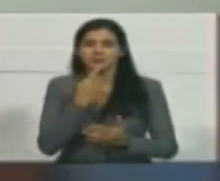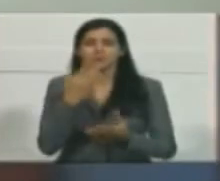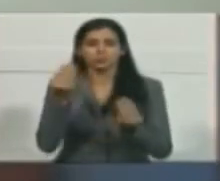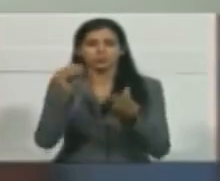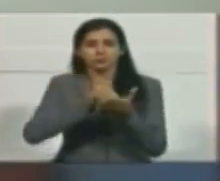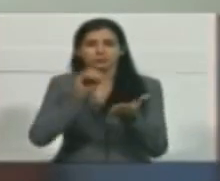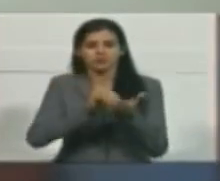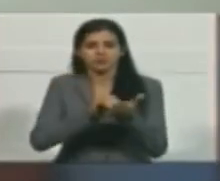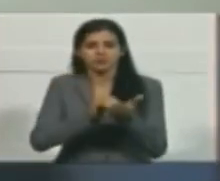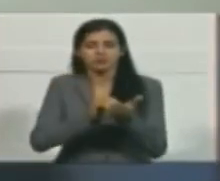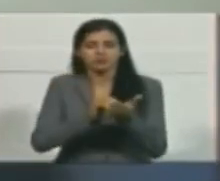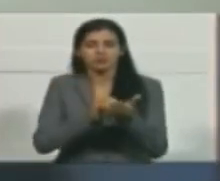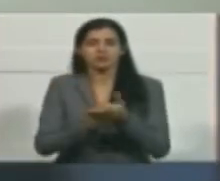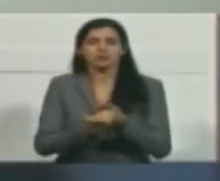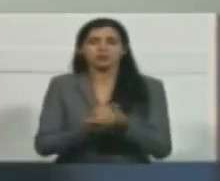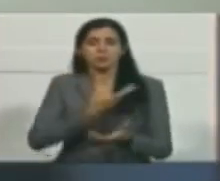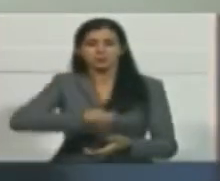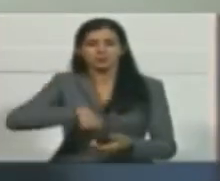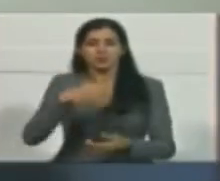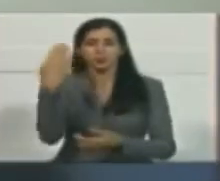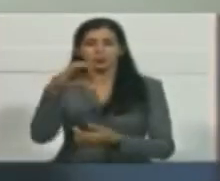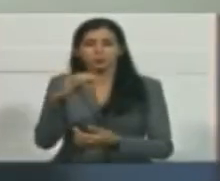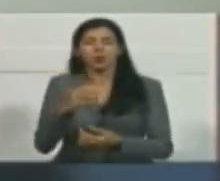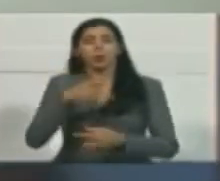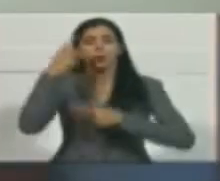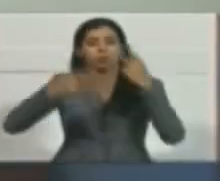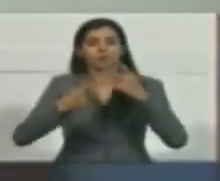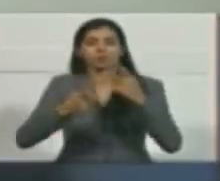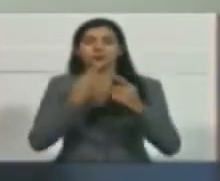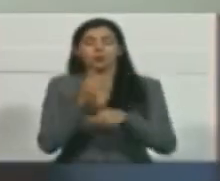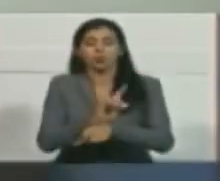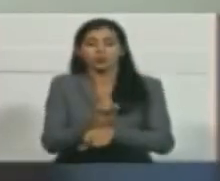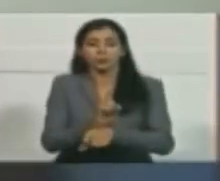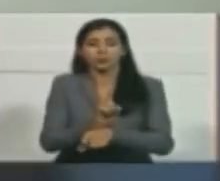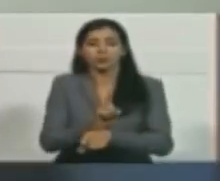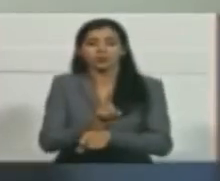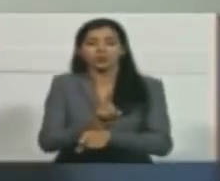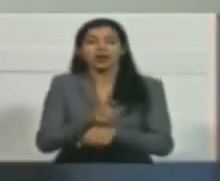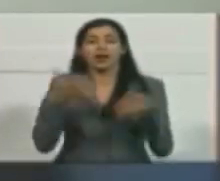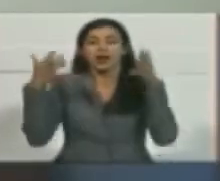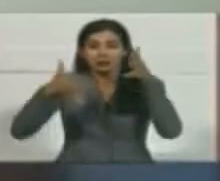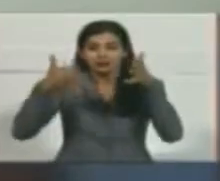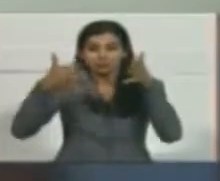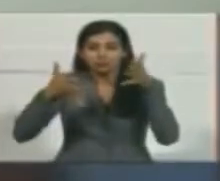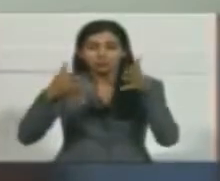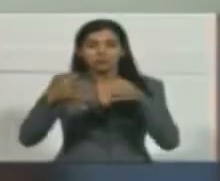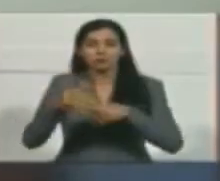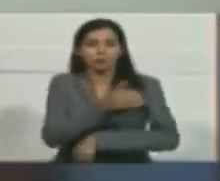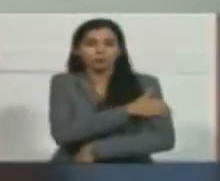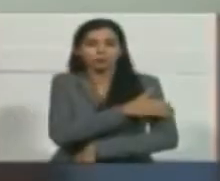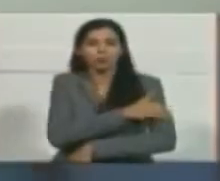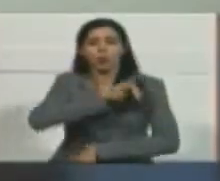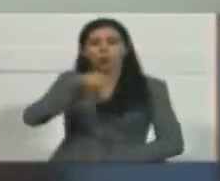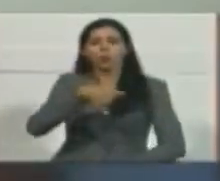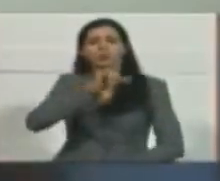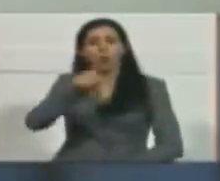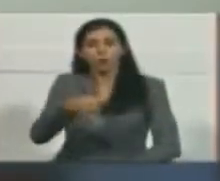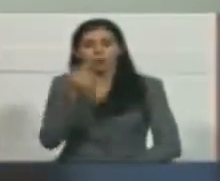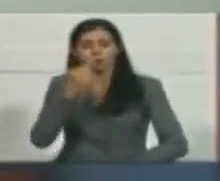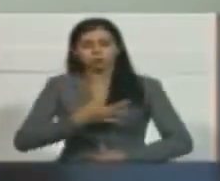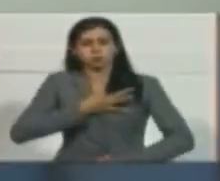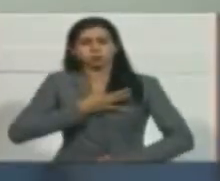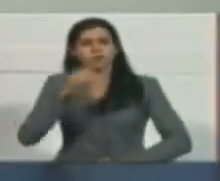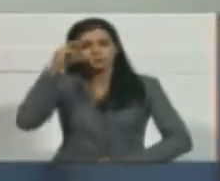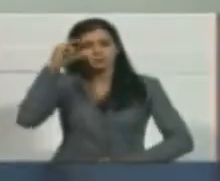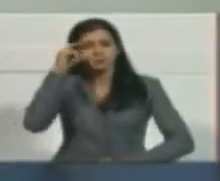el mismísimo Santos. Política, rápidamente, no lo decimos nosotros, el asesor de la derecha, JJ Rendón, fue entrevistado